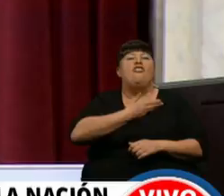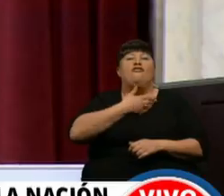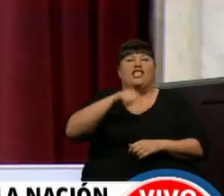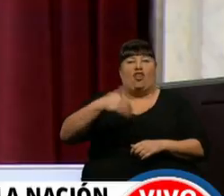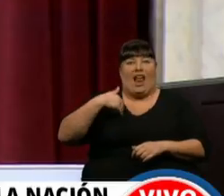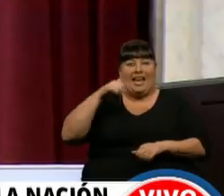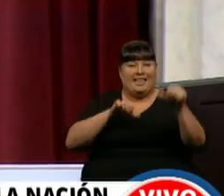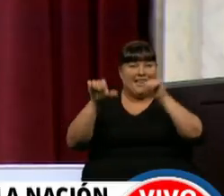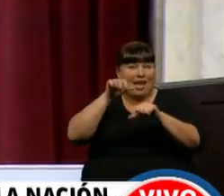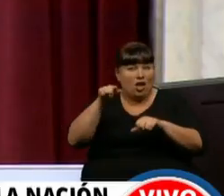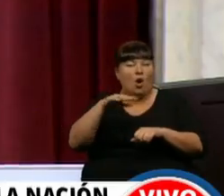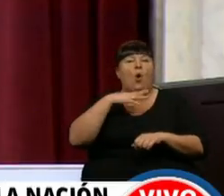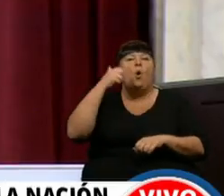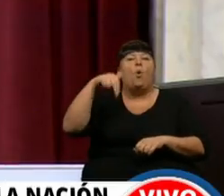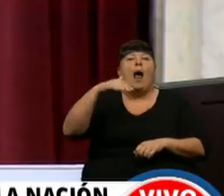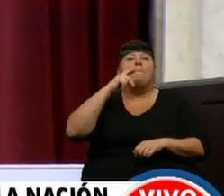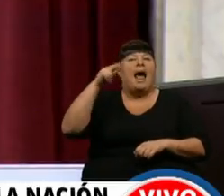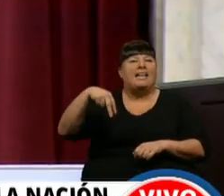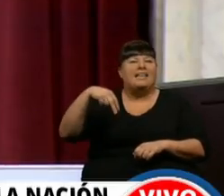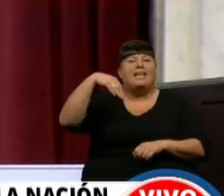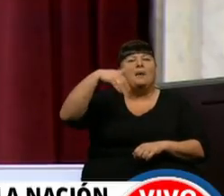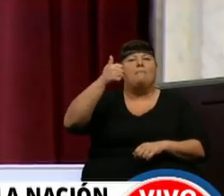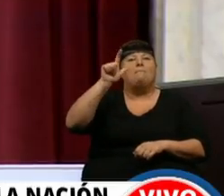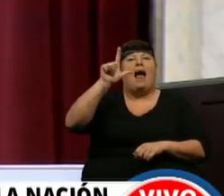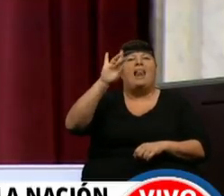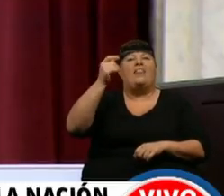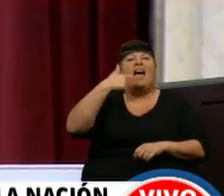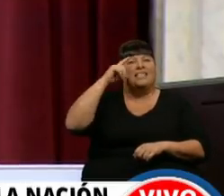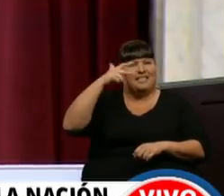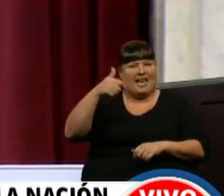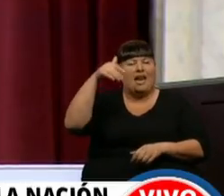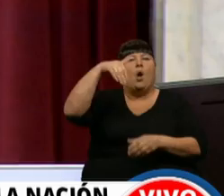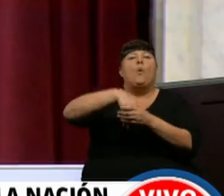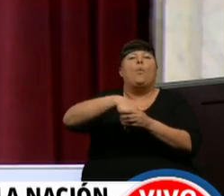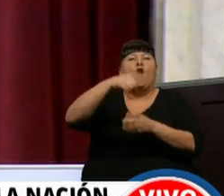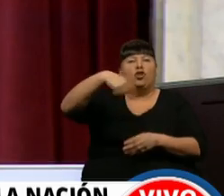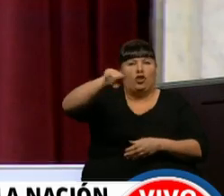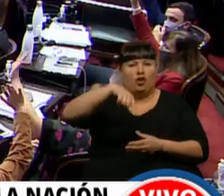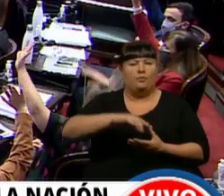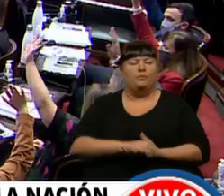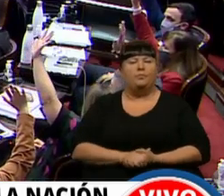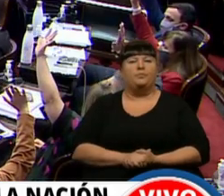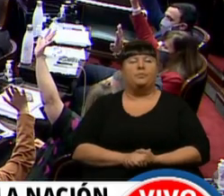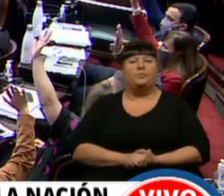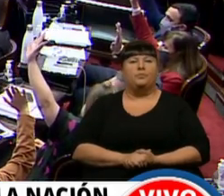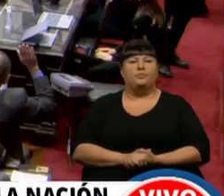doctor juan martín maldacena sírvase marcar su voto